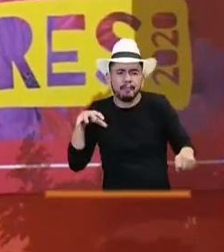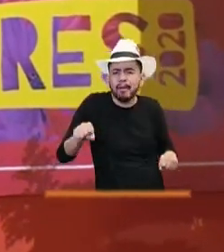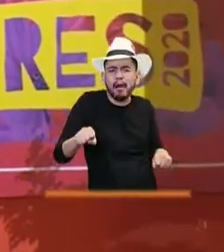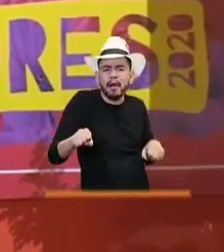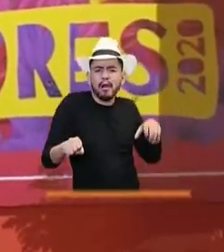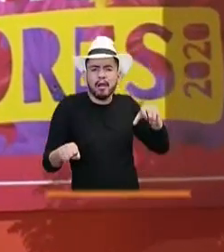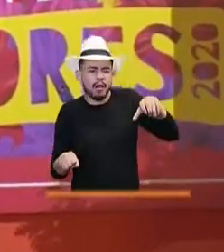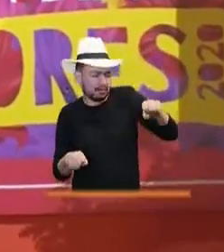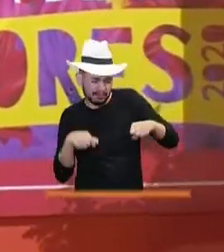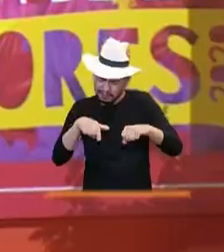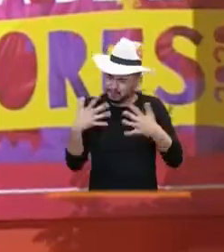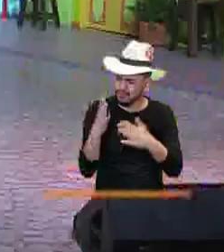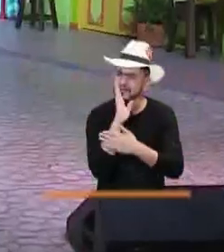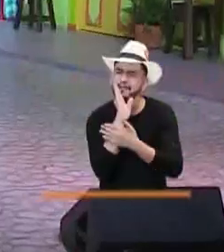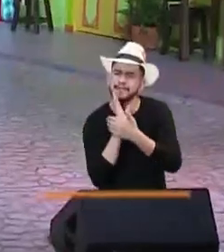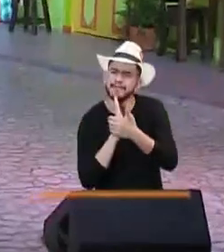no tiene